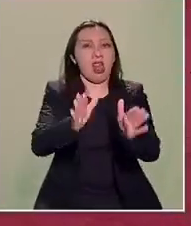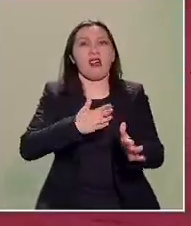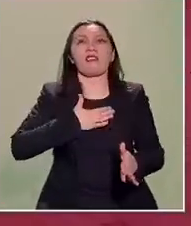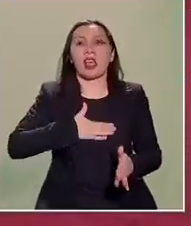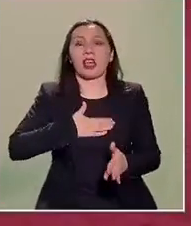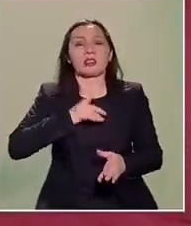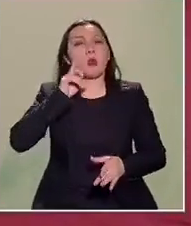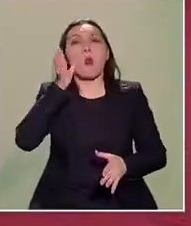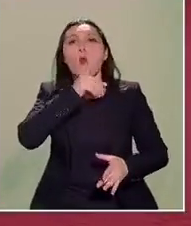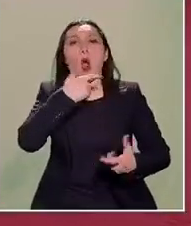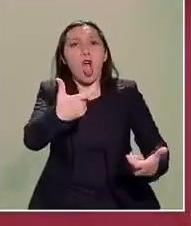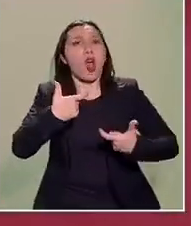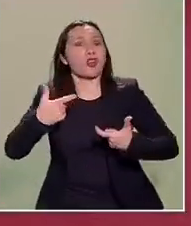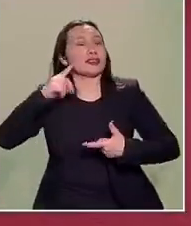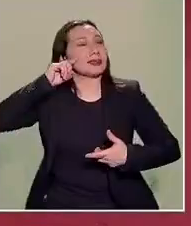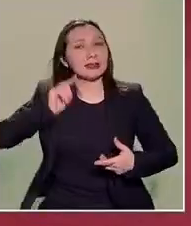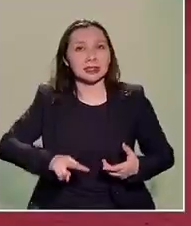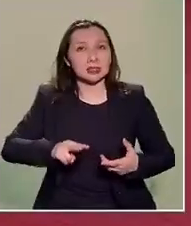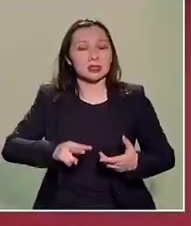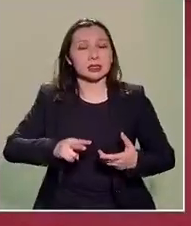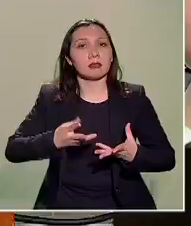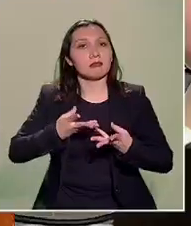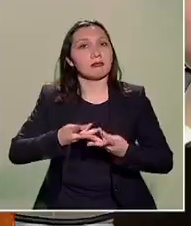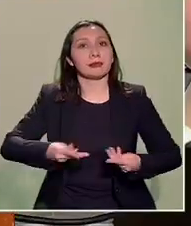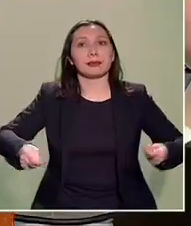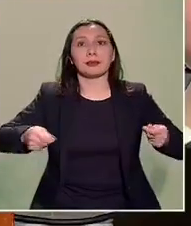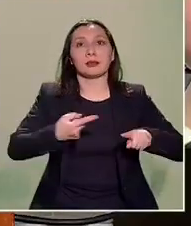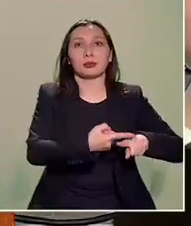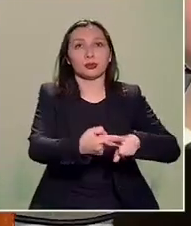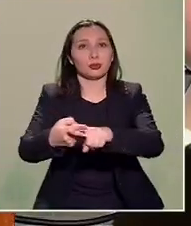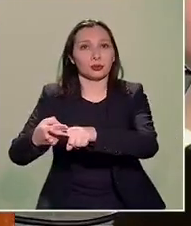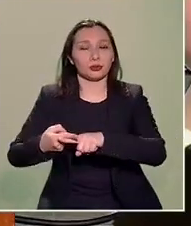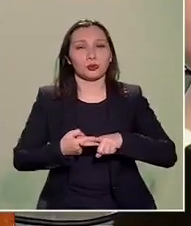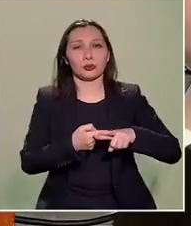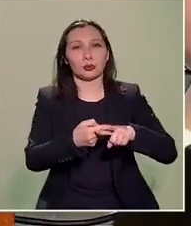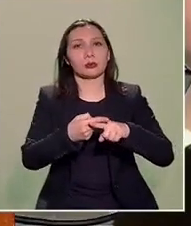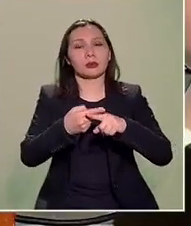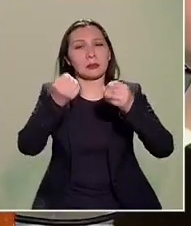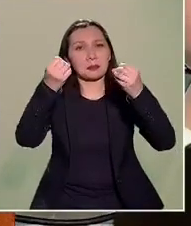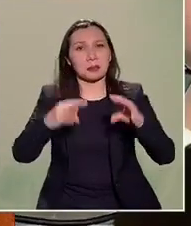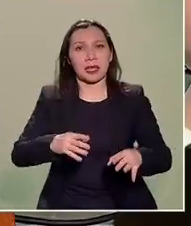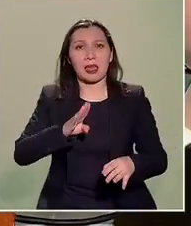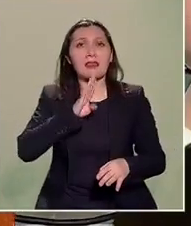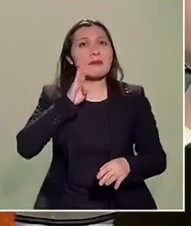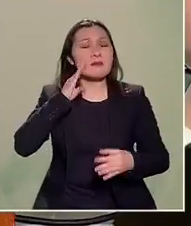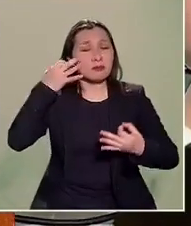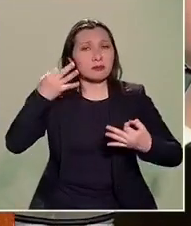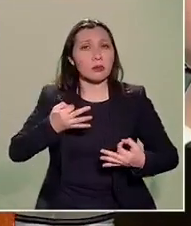sin límite que se ha llevado a esta sociedad a la ruina moral por los excesos